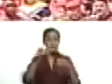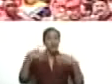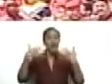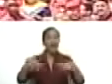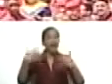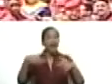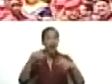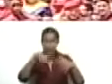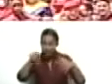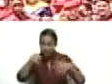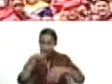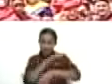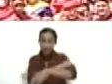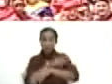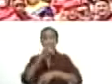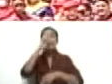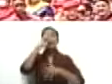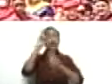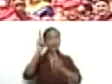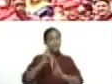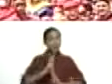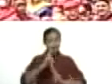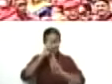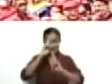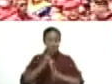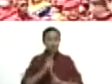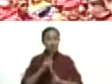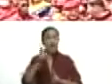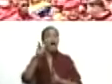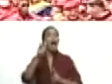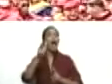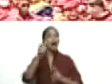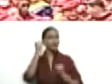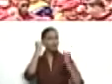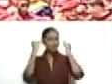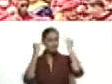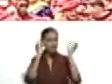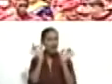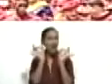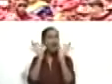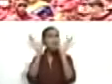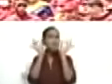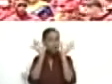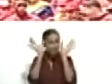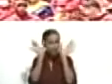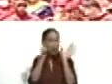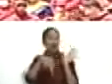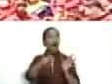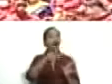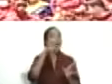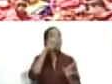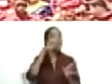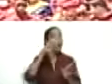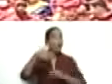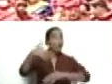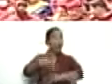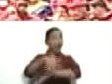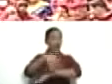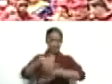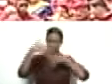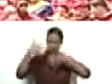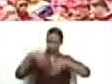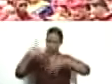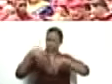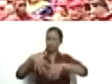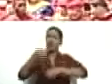Respeten, respeten, respeten. Y ante cualquier invento, pueblo, pueblo, pueblo, a las calles a defender la